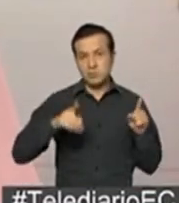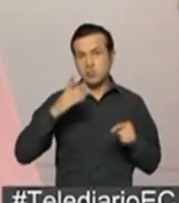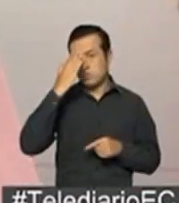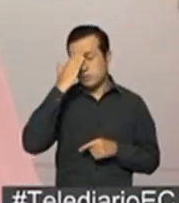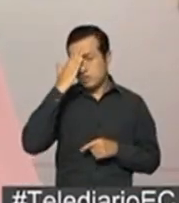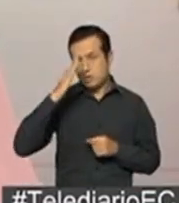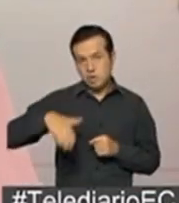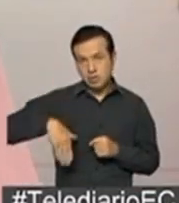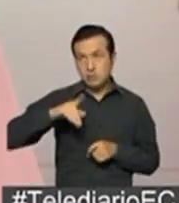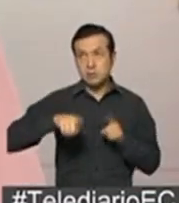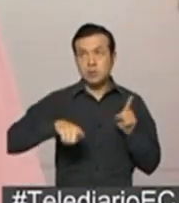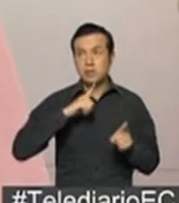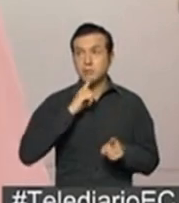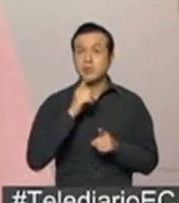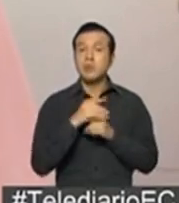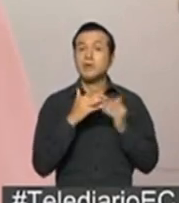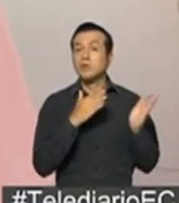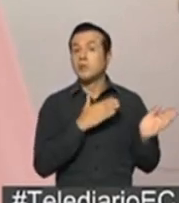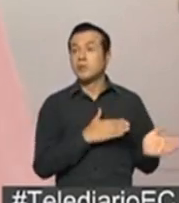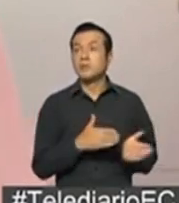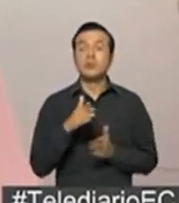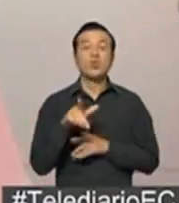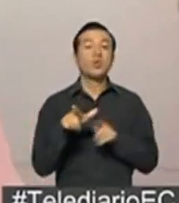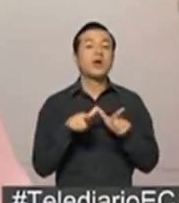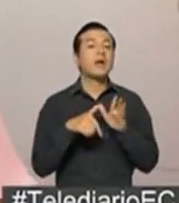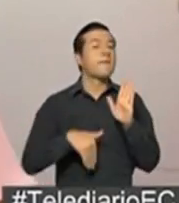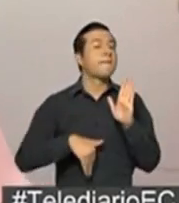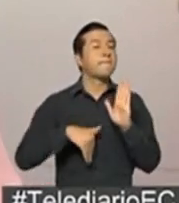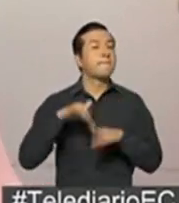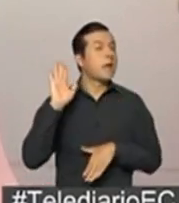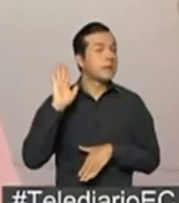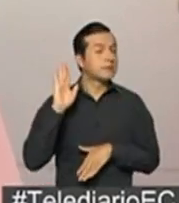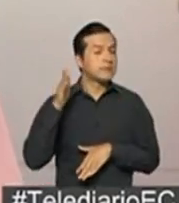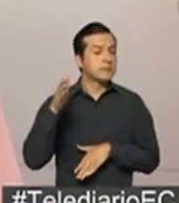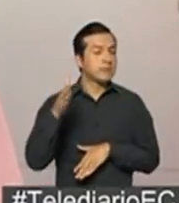sabemos. Que sucede bastante. Pero ¿cuáles son los destinos que más